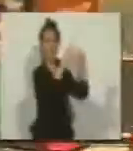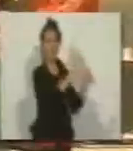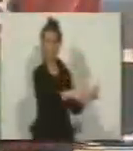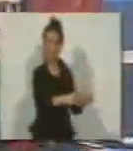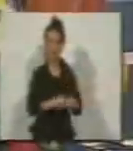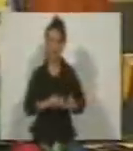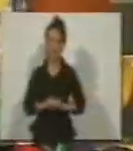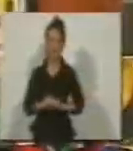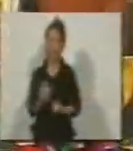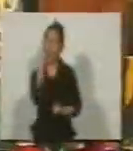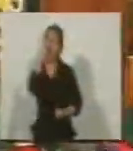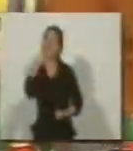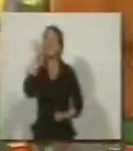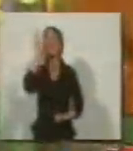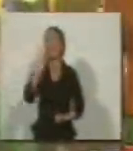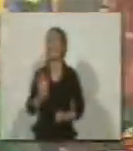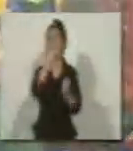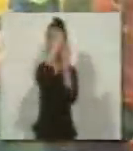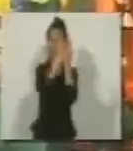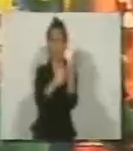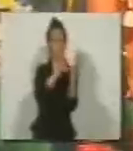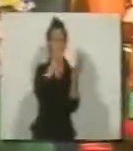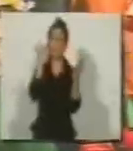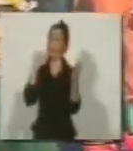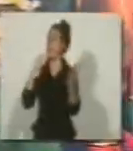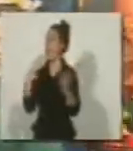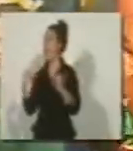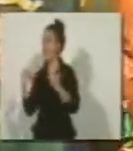el número 4 de la lista llega ya.